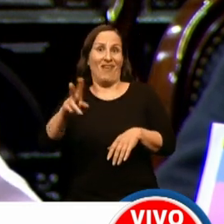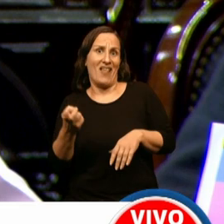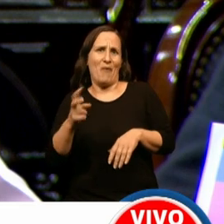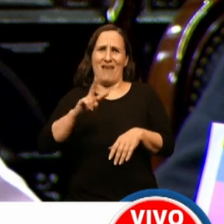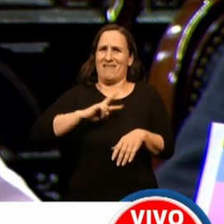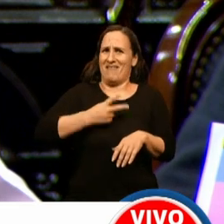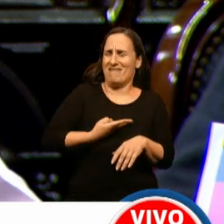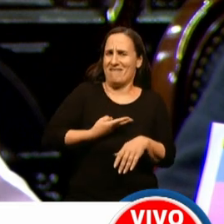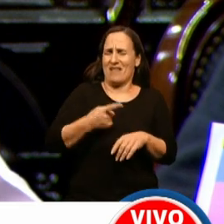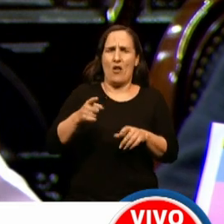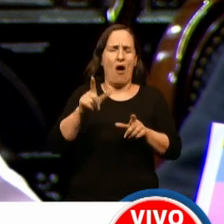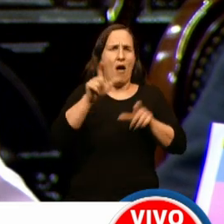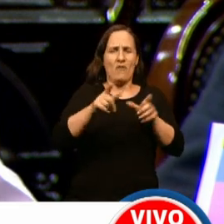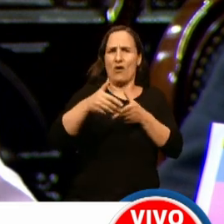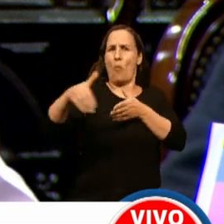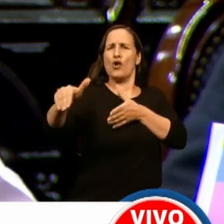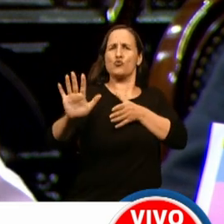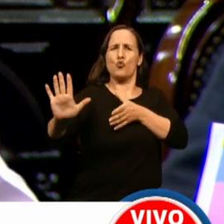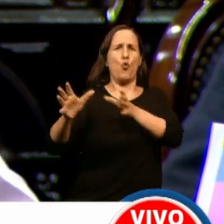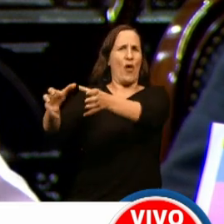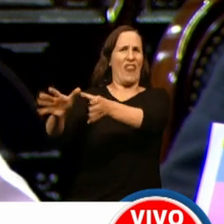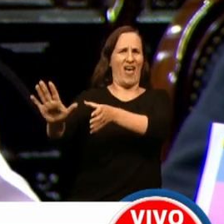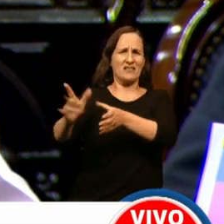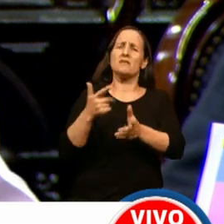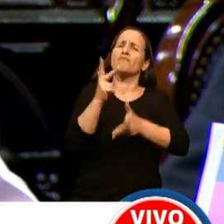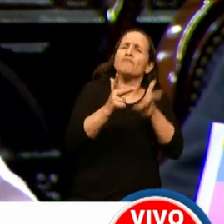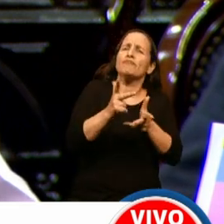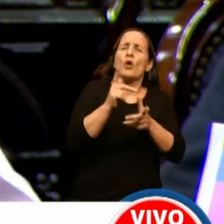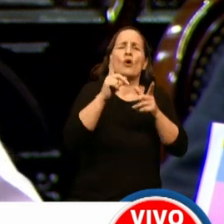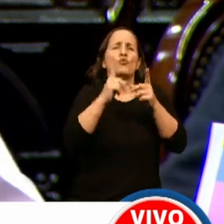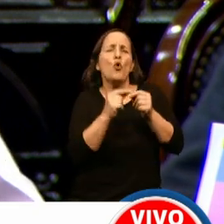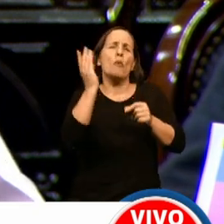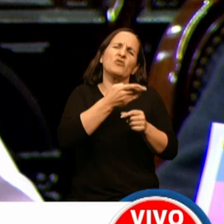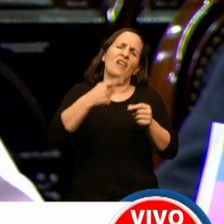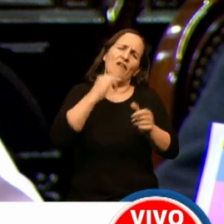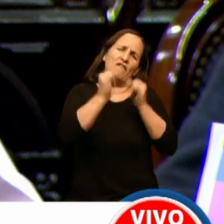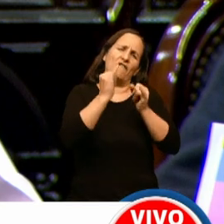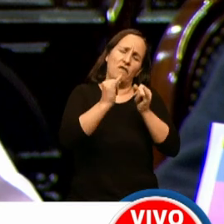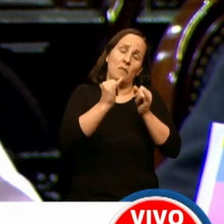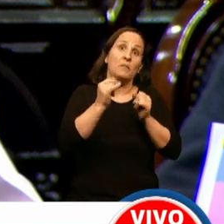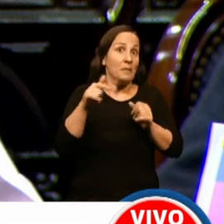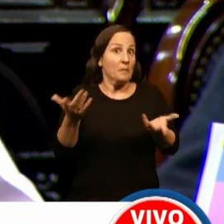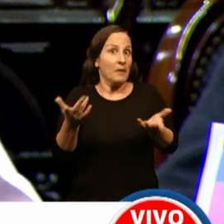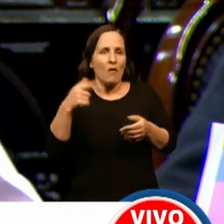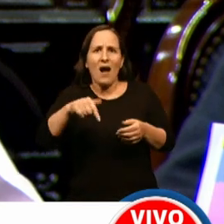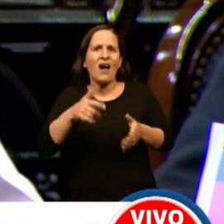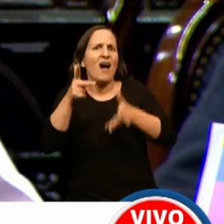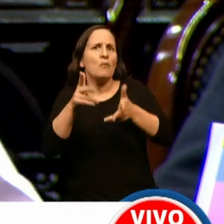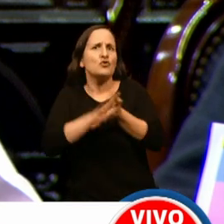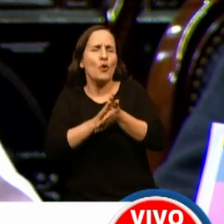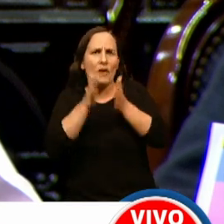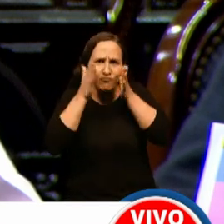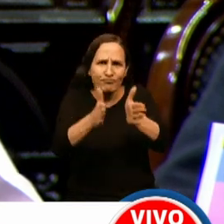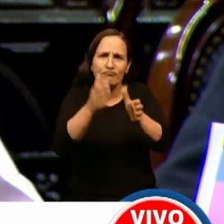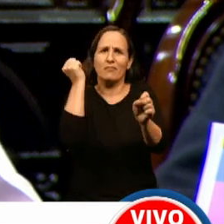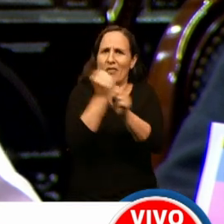y transgéneros y hablaba y daba datos y números y como acá estamos hablando del trabajo y estamos